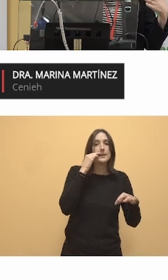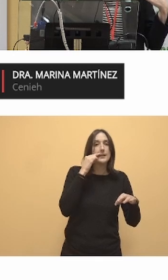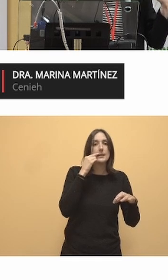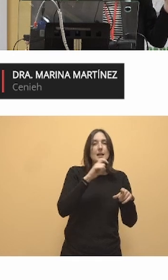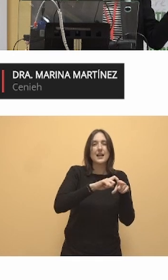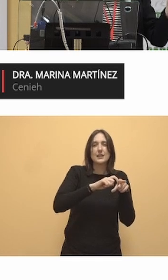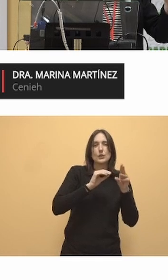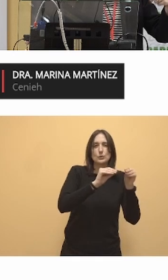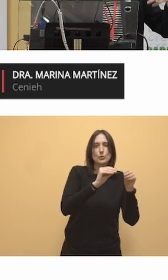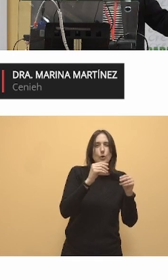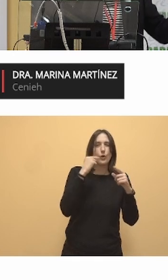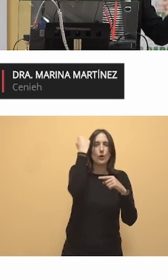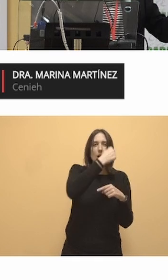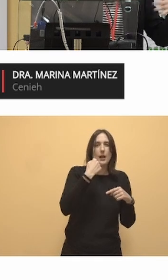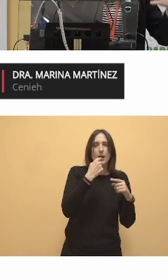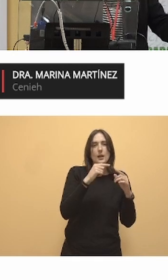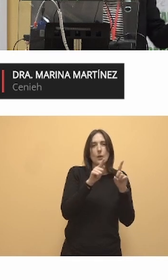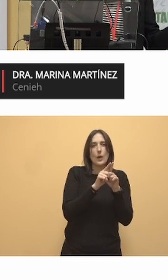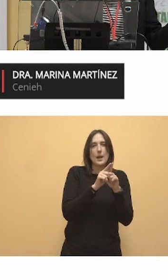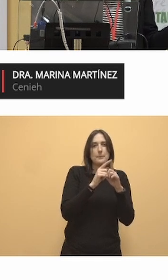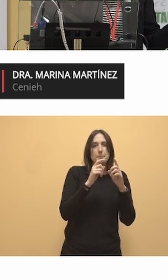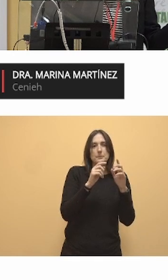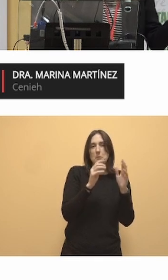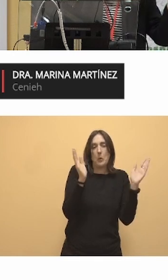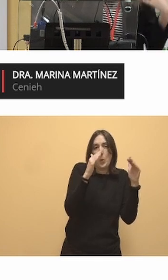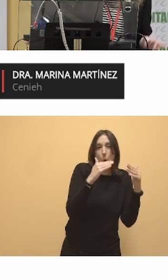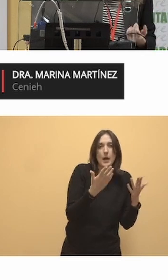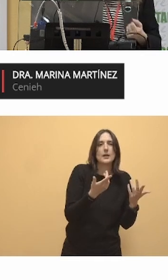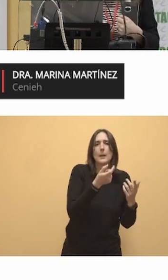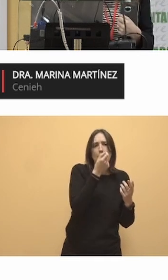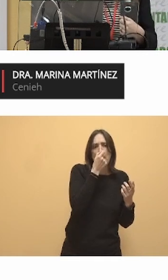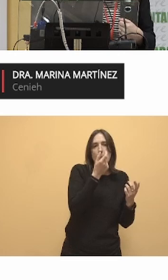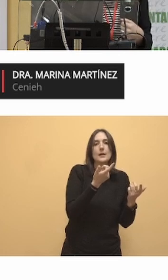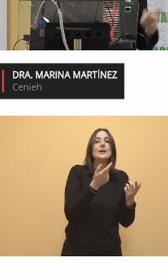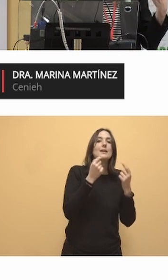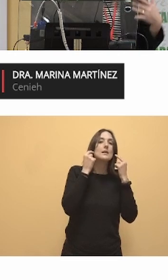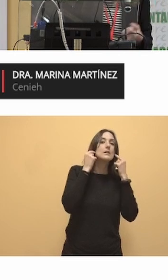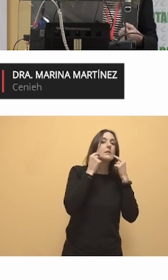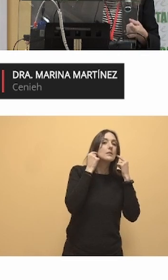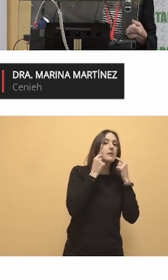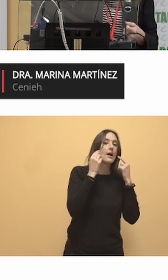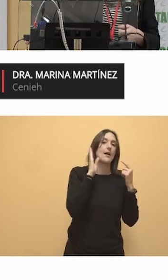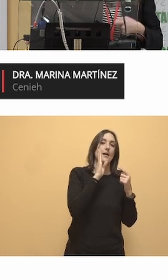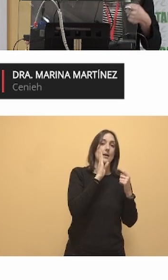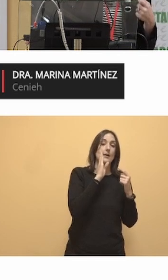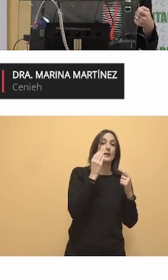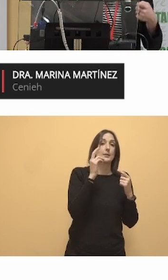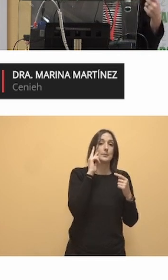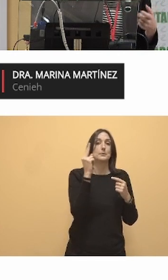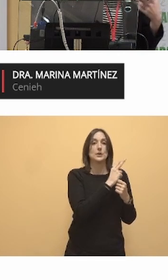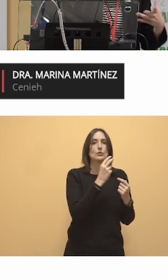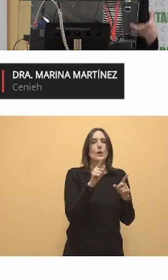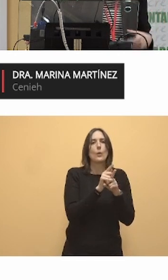los rasgos de expresión de la adición de masas apenas existen, y sin embargo la dentición posterior, como lo habéis visto antes,